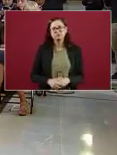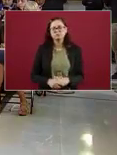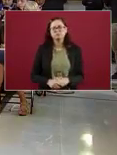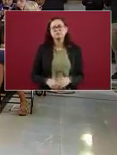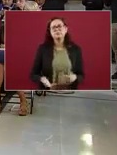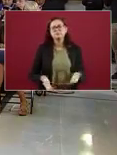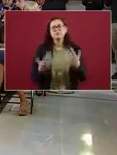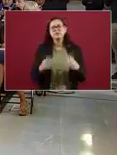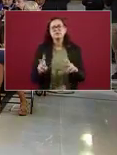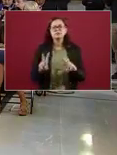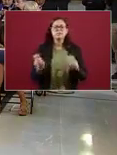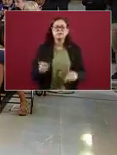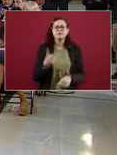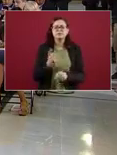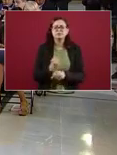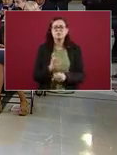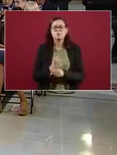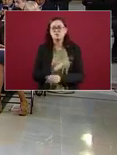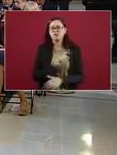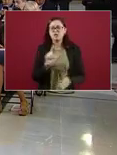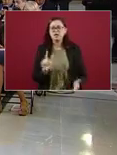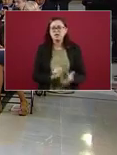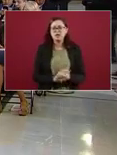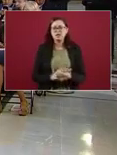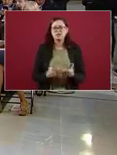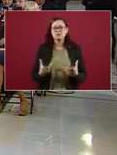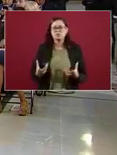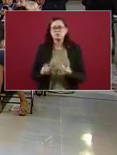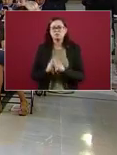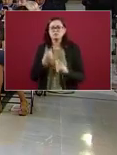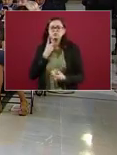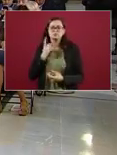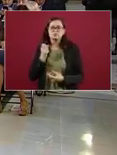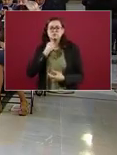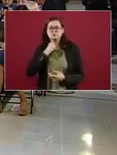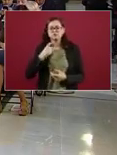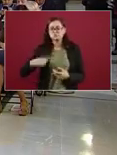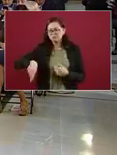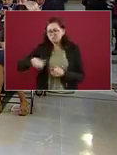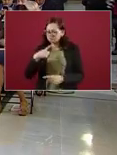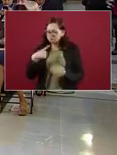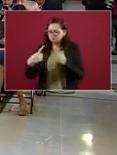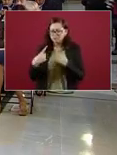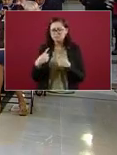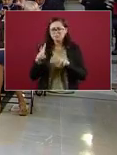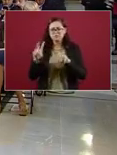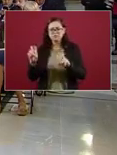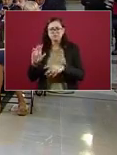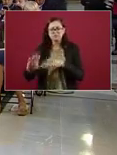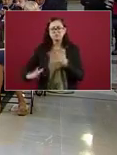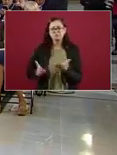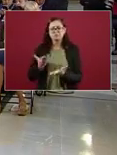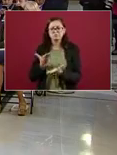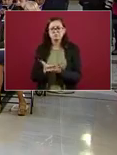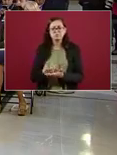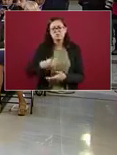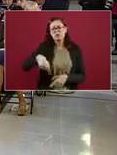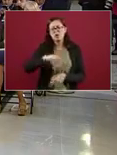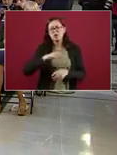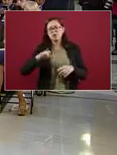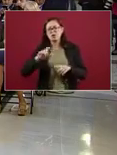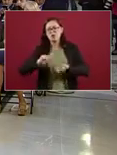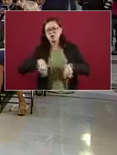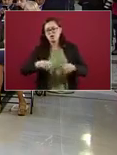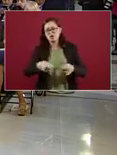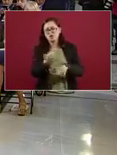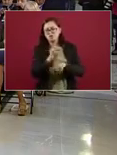leyes secundarias, que trabajará muy de cerca su gobierno con los legisladores, ¿usted contempla que propongan que los comisionados sindicales no